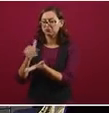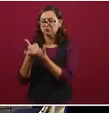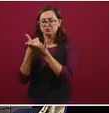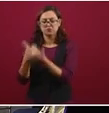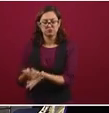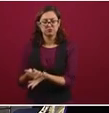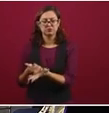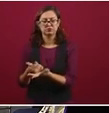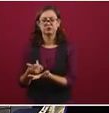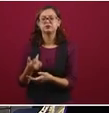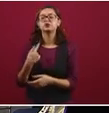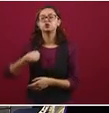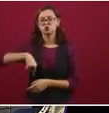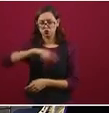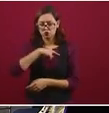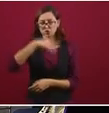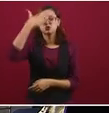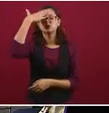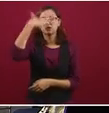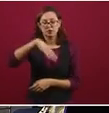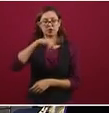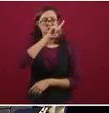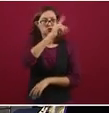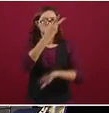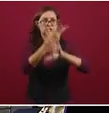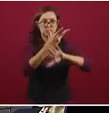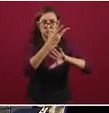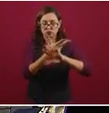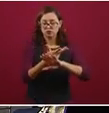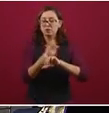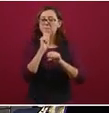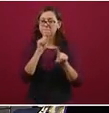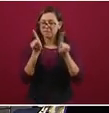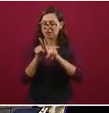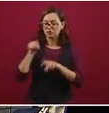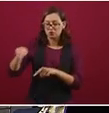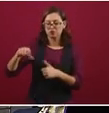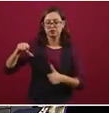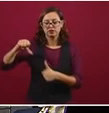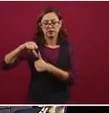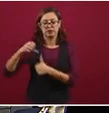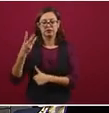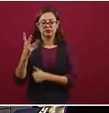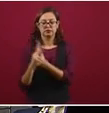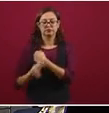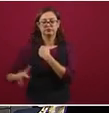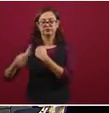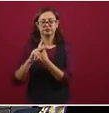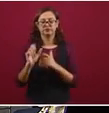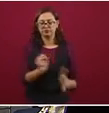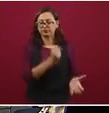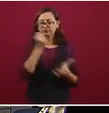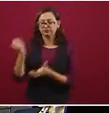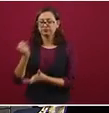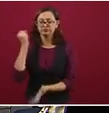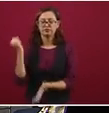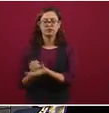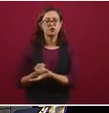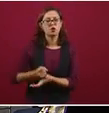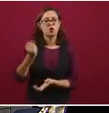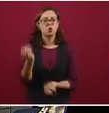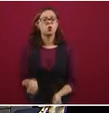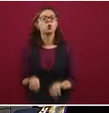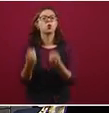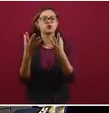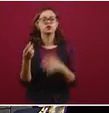Estados Unidos sabemos, para Centroamérica, para esos tres países, que la inversión autorizada hasta este momento va entre